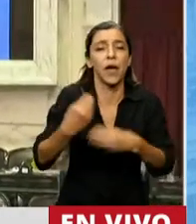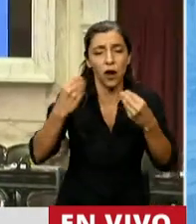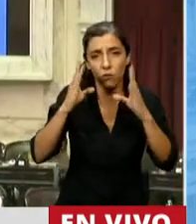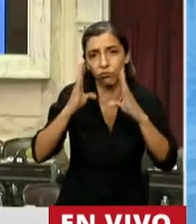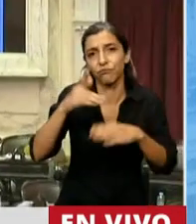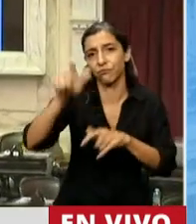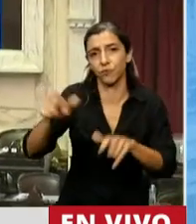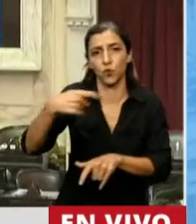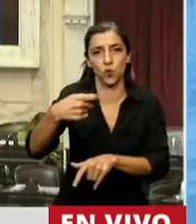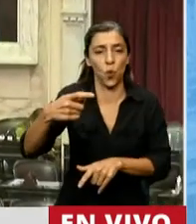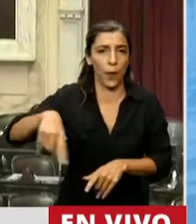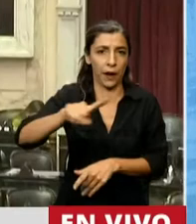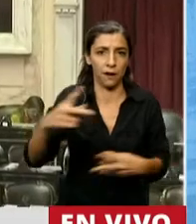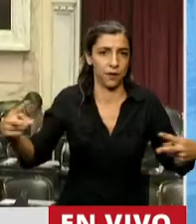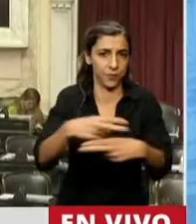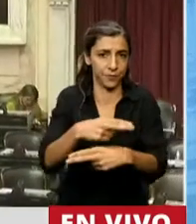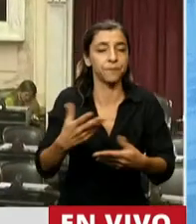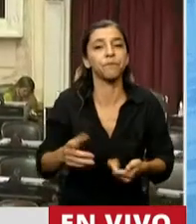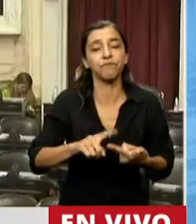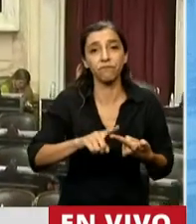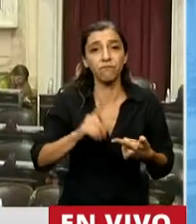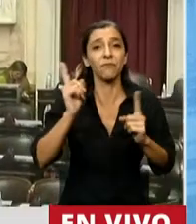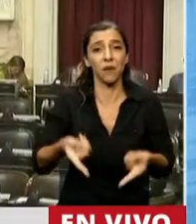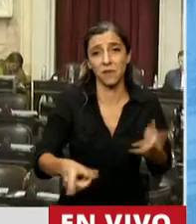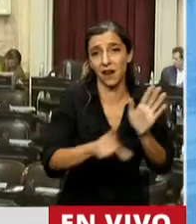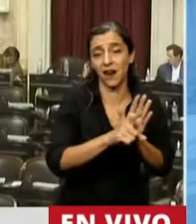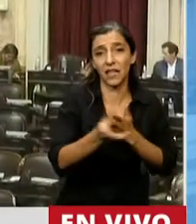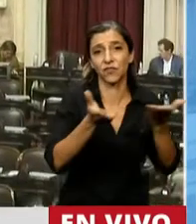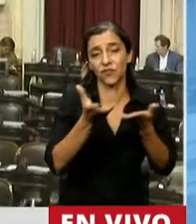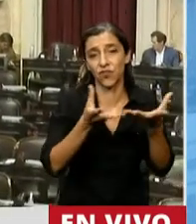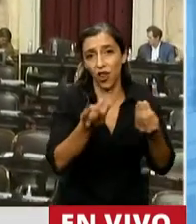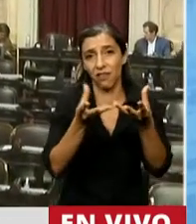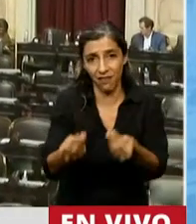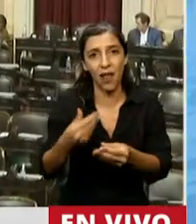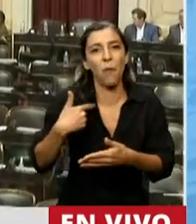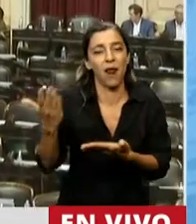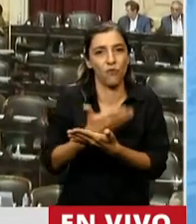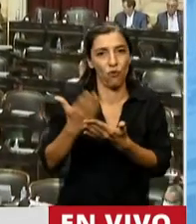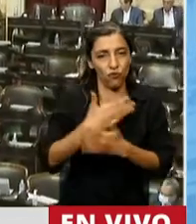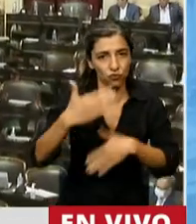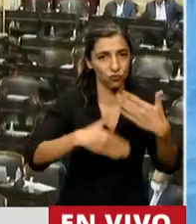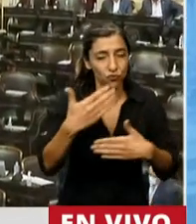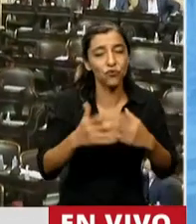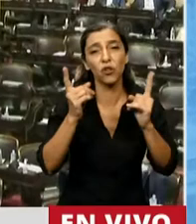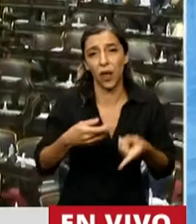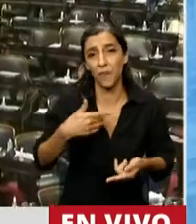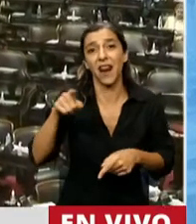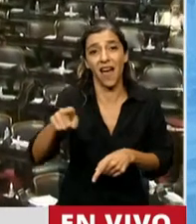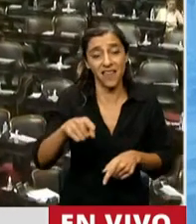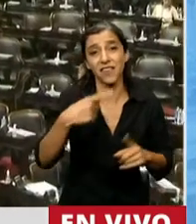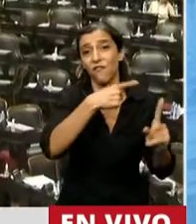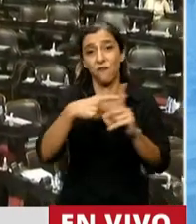ese ajuste fiscal con los haberes de los jubilados. Lo hicieron con la Ley de Solidaridad y Reactivación Productiva que suspendía la movilidad